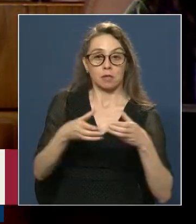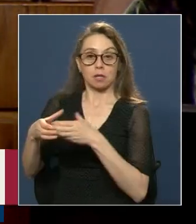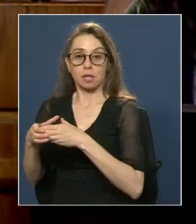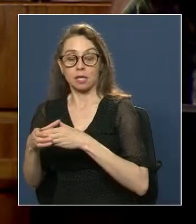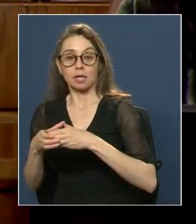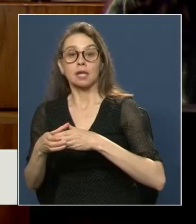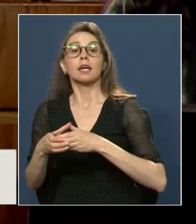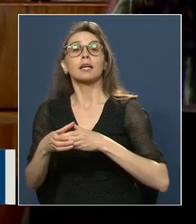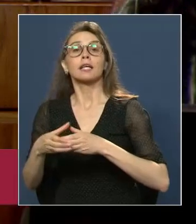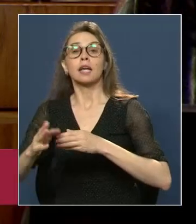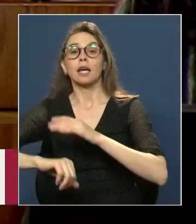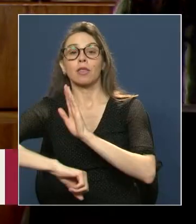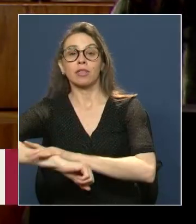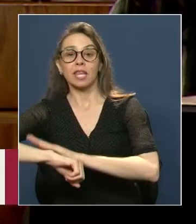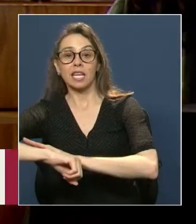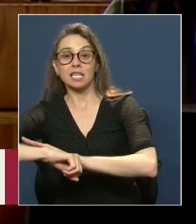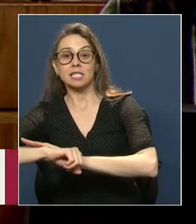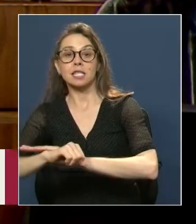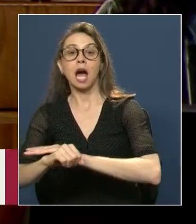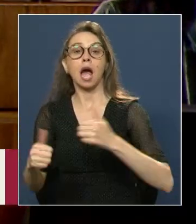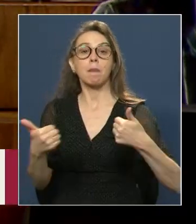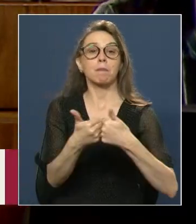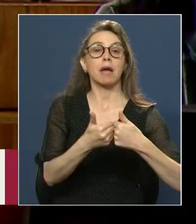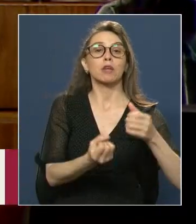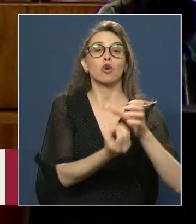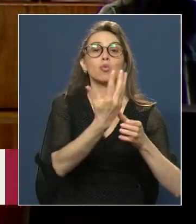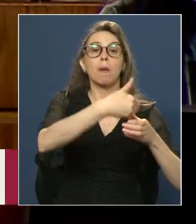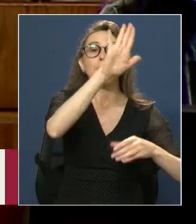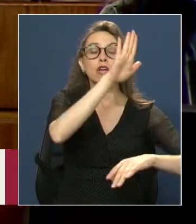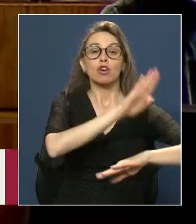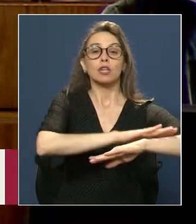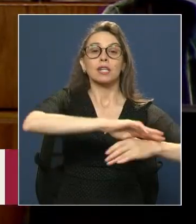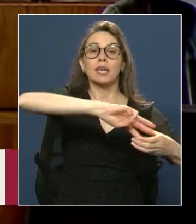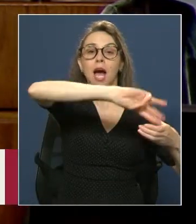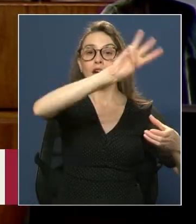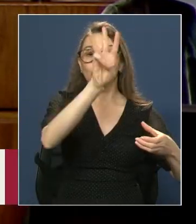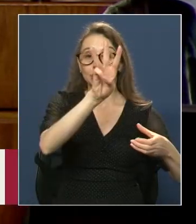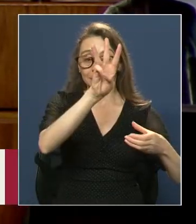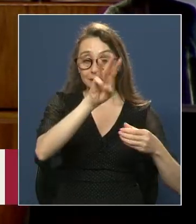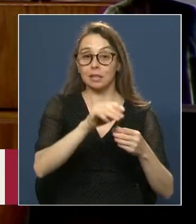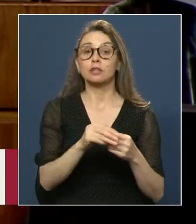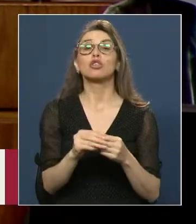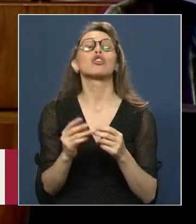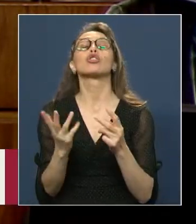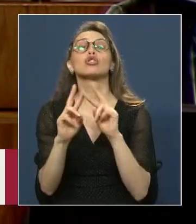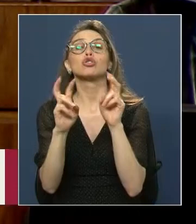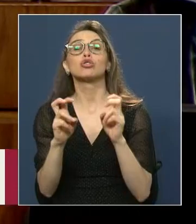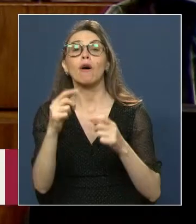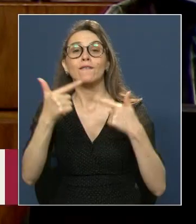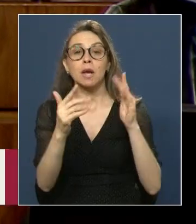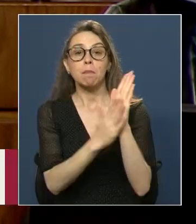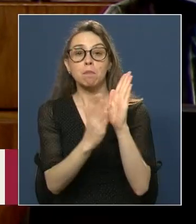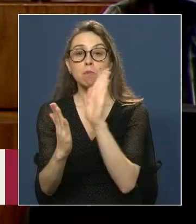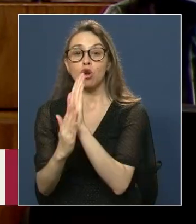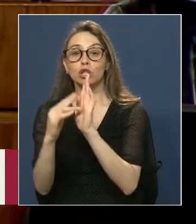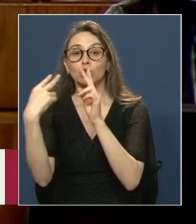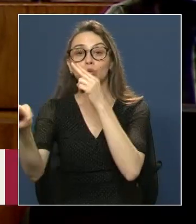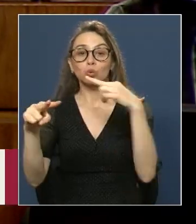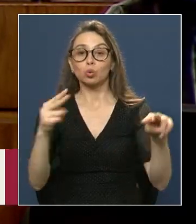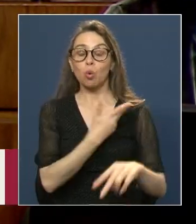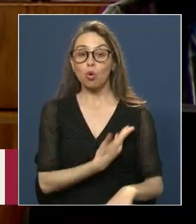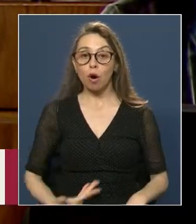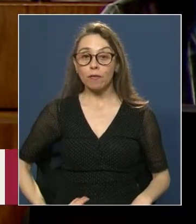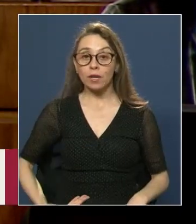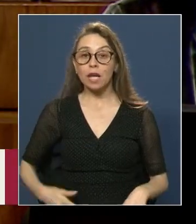y la nueva mayoría Concertación. Respecto a las políticas que sus gobiernos